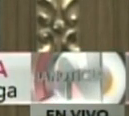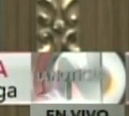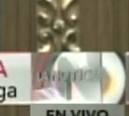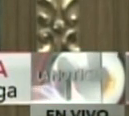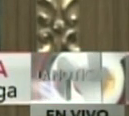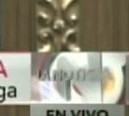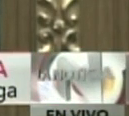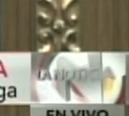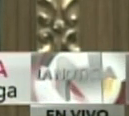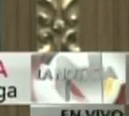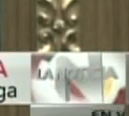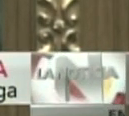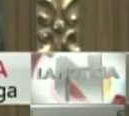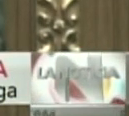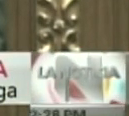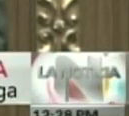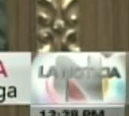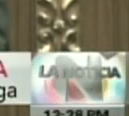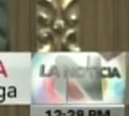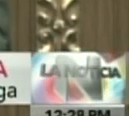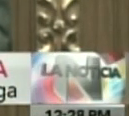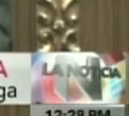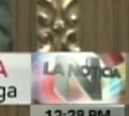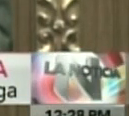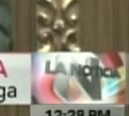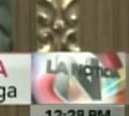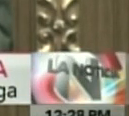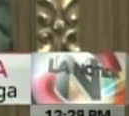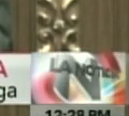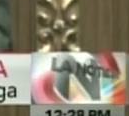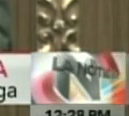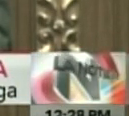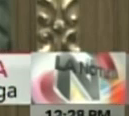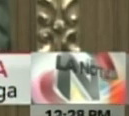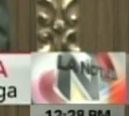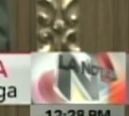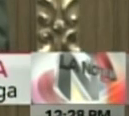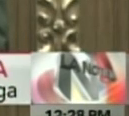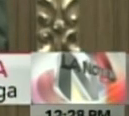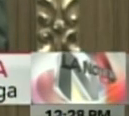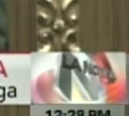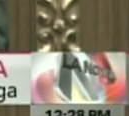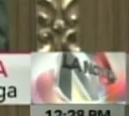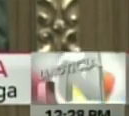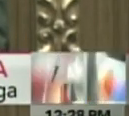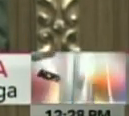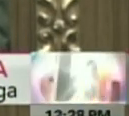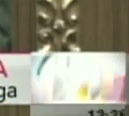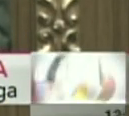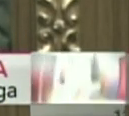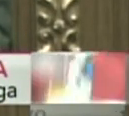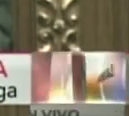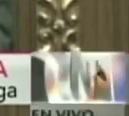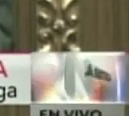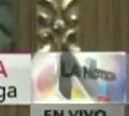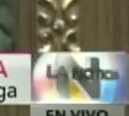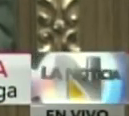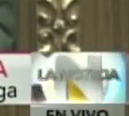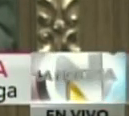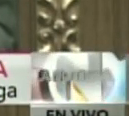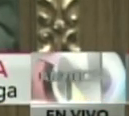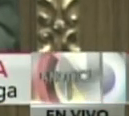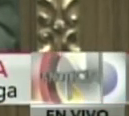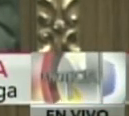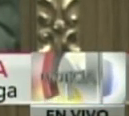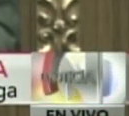media popular, clase media y clases populares en tanto acceso a los bienes de primera necesidad y